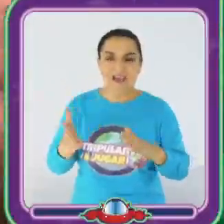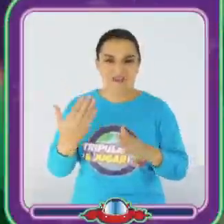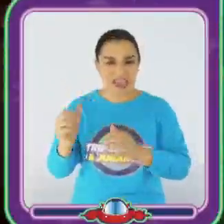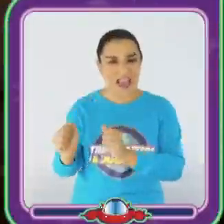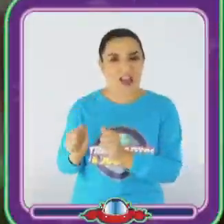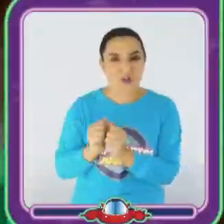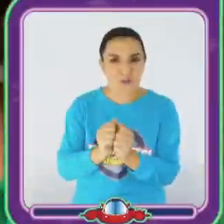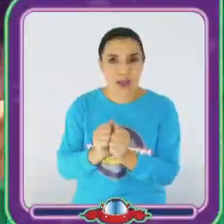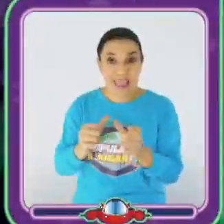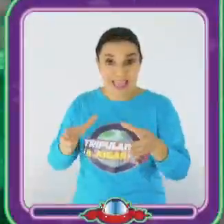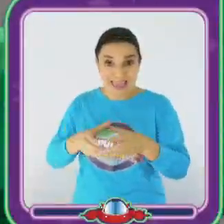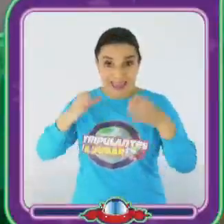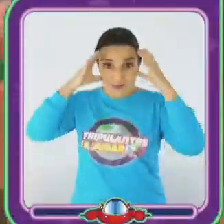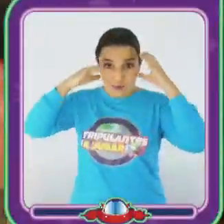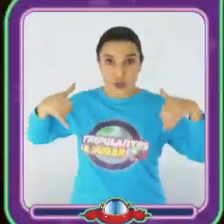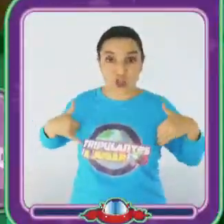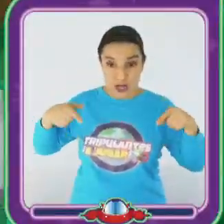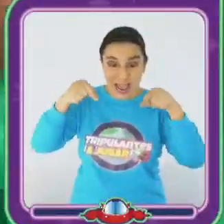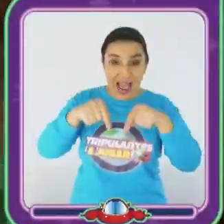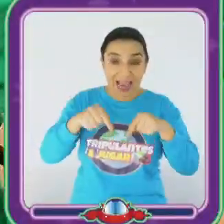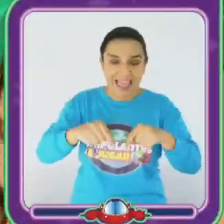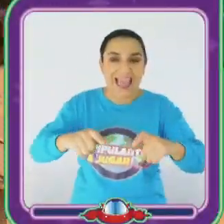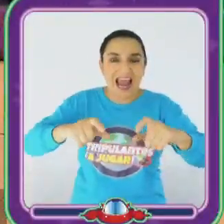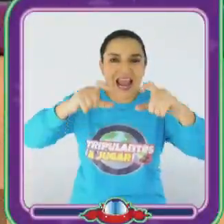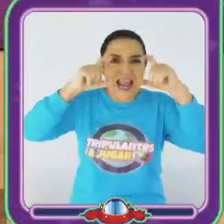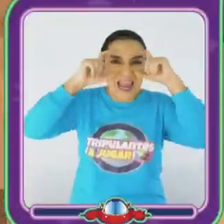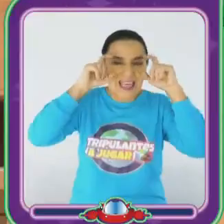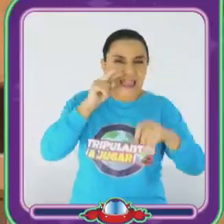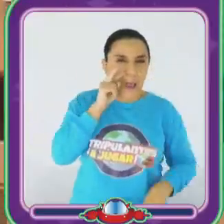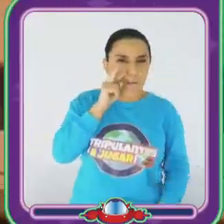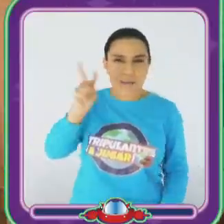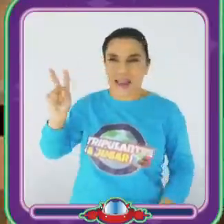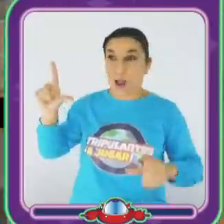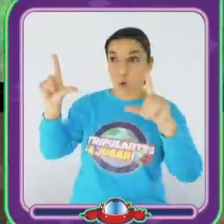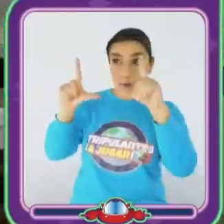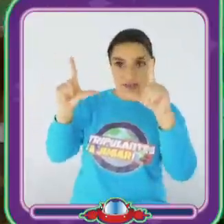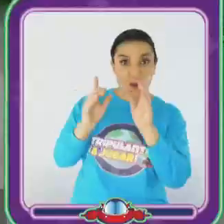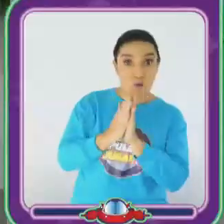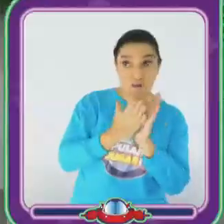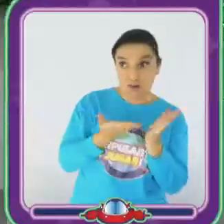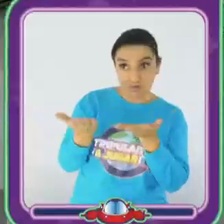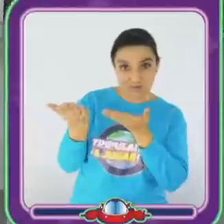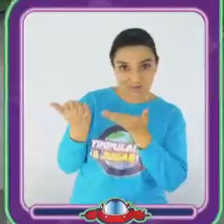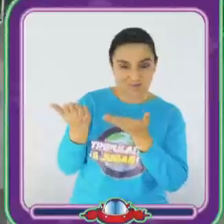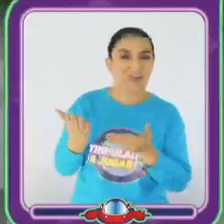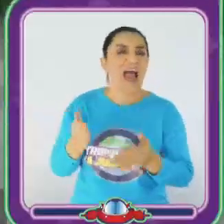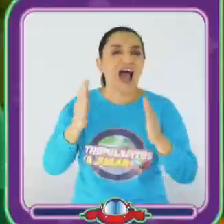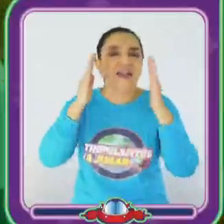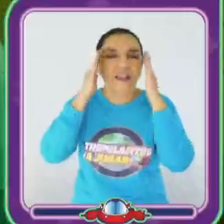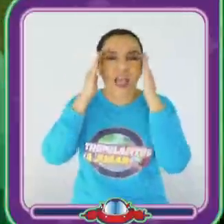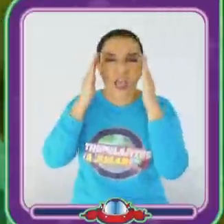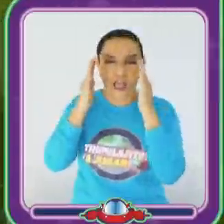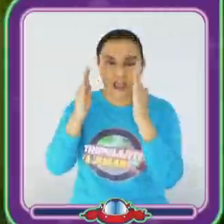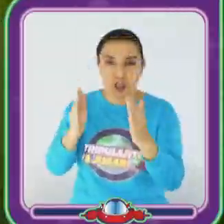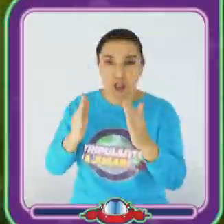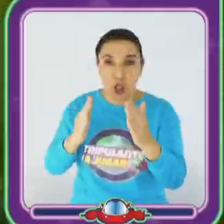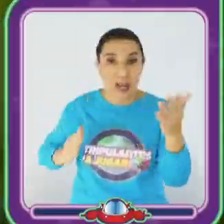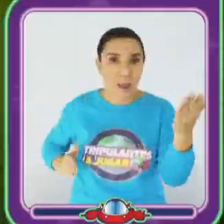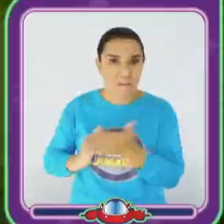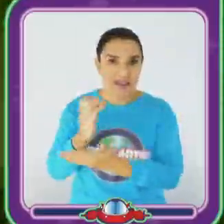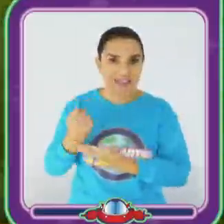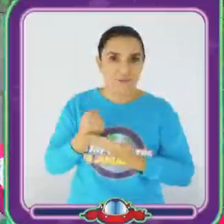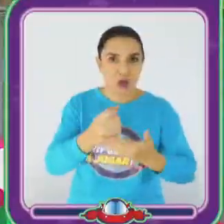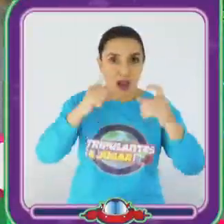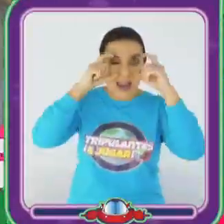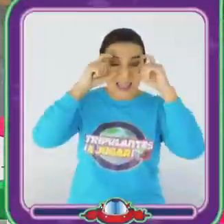Ya, acompáñenme, tripulación, aquí a la mitad. Nos ponemos los lentes y miramos la pantalla, por favor, tripulación. Mucha atención. Se activa el